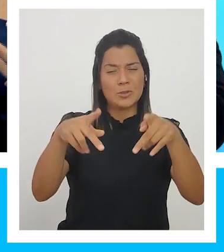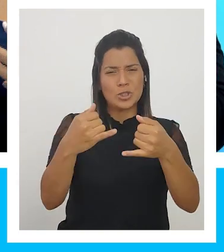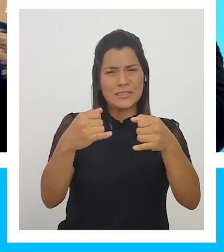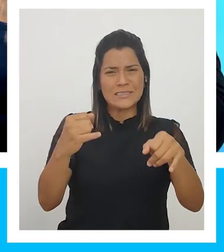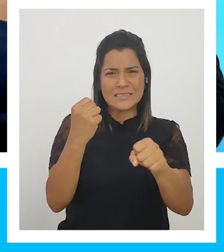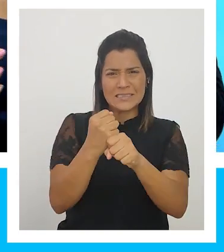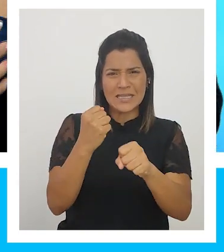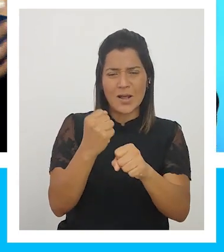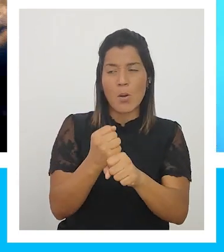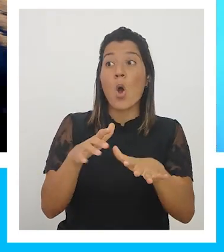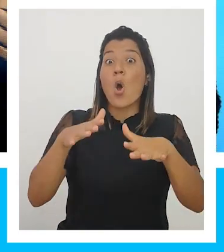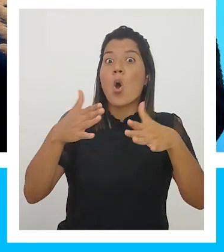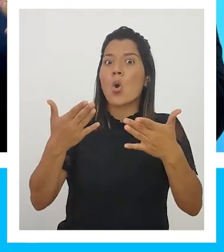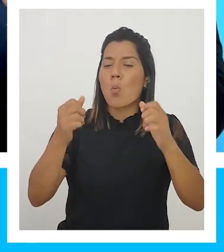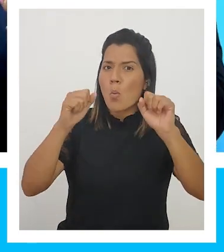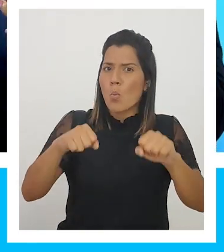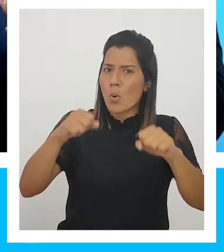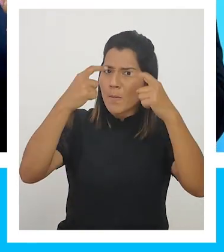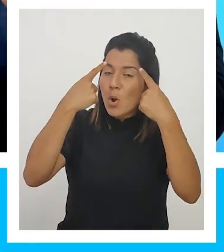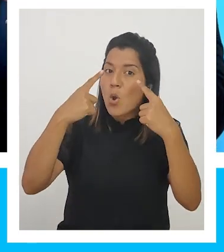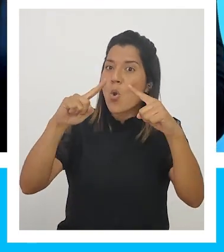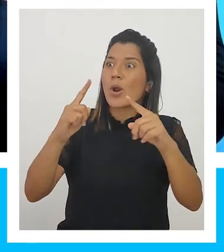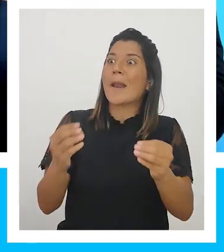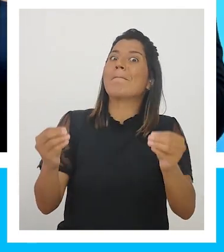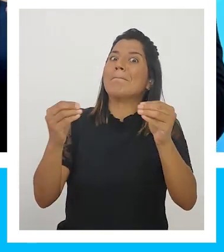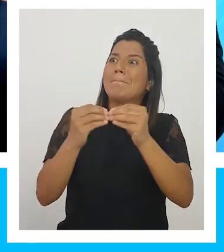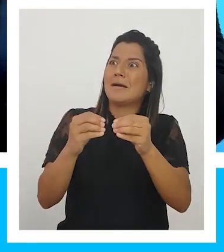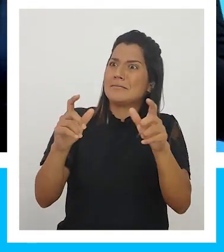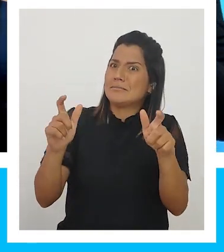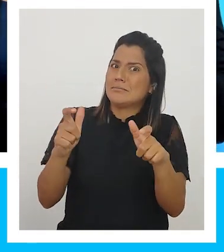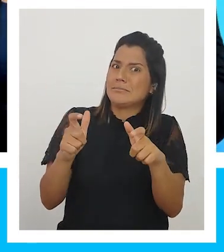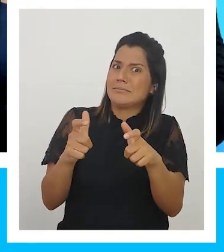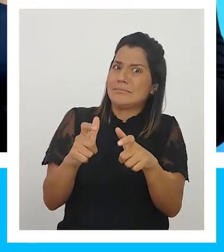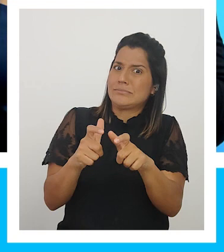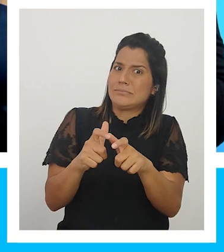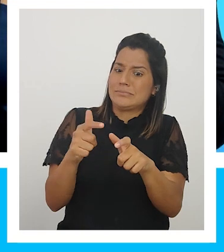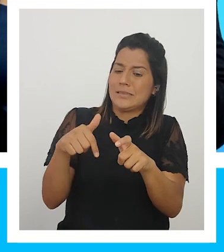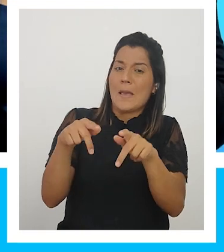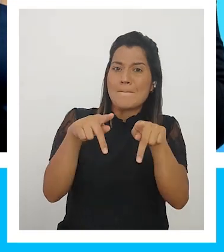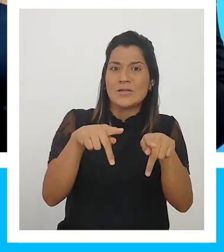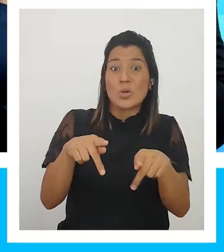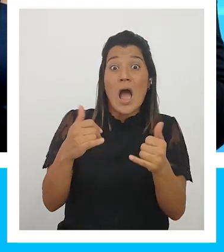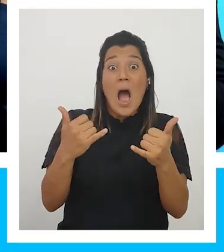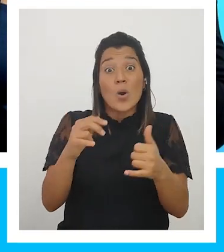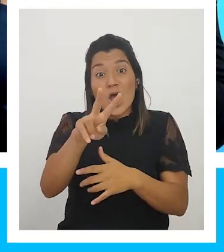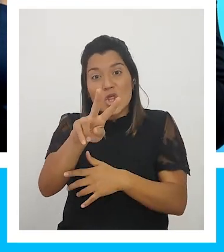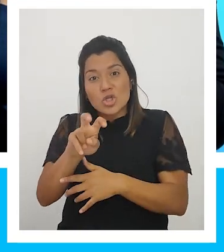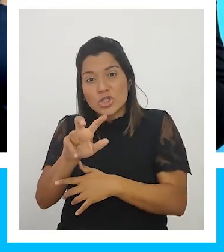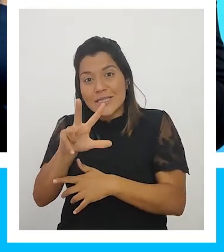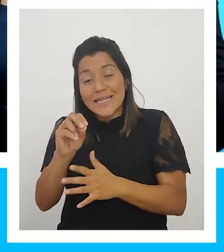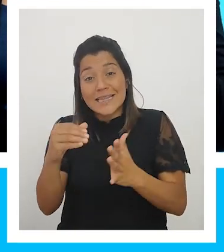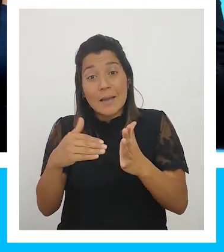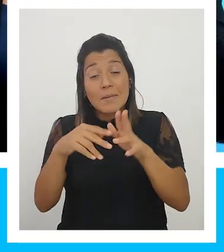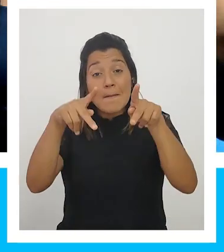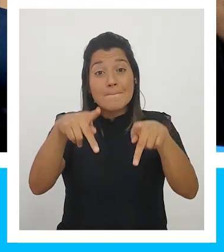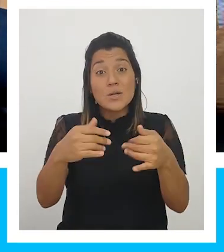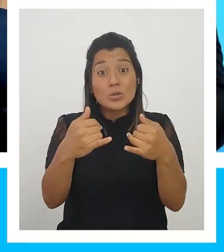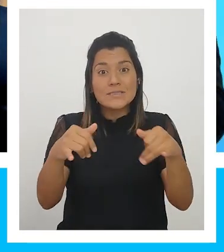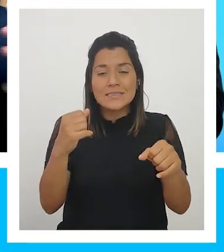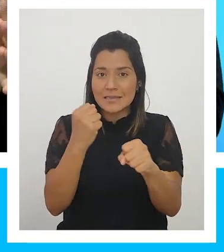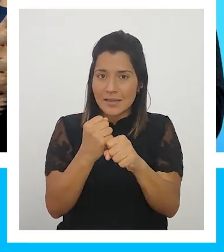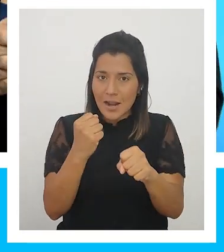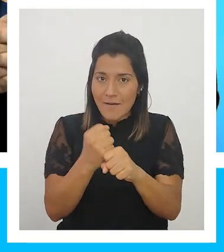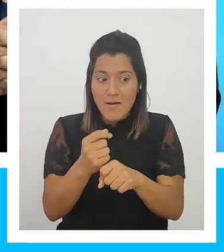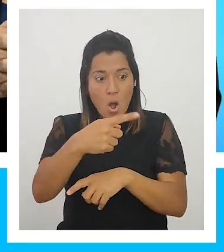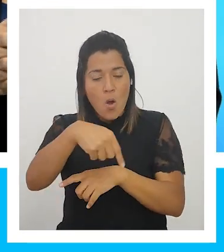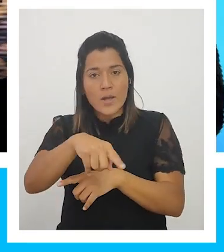poder ir bajando esa cifra de personas, 230,000 personas que están en desempleo y que